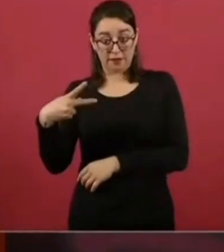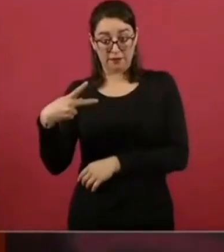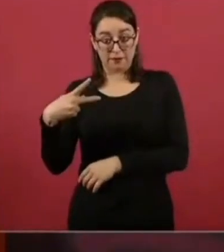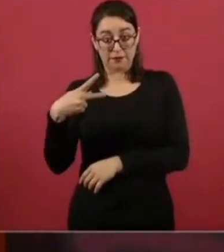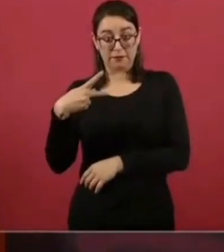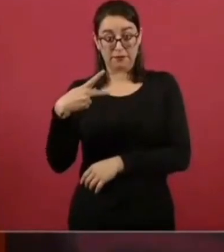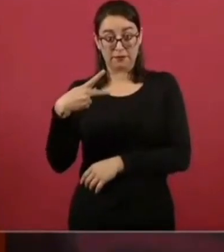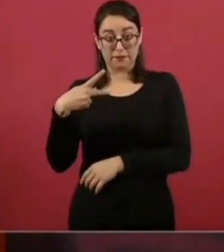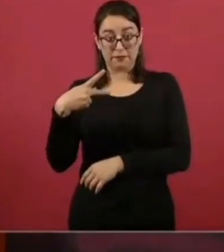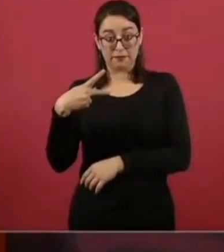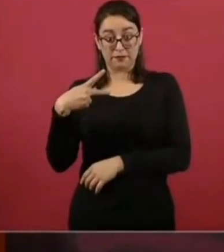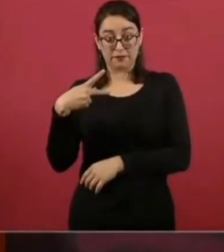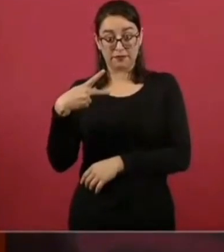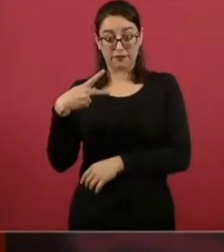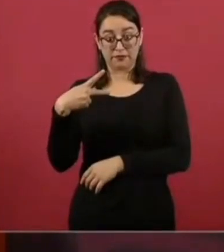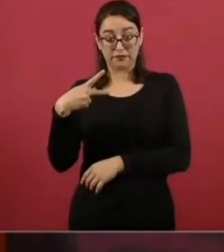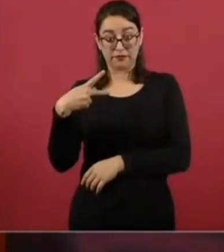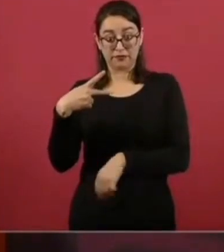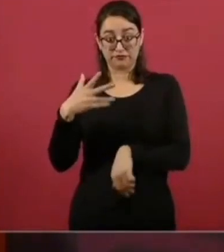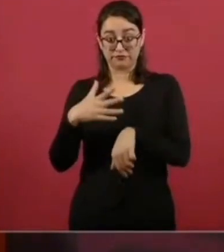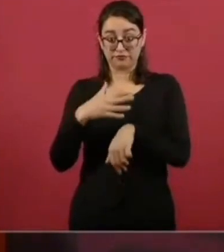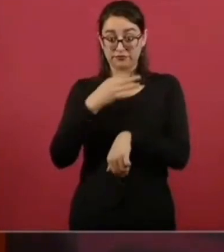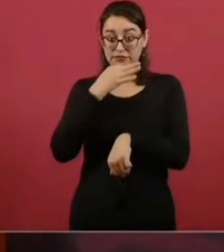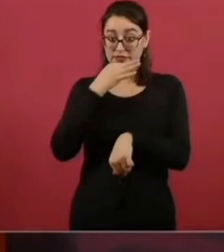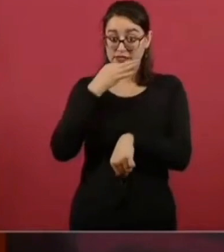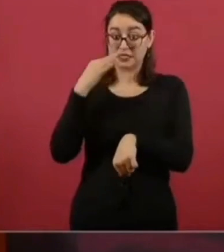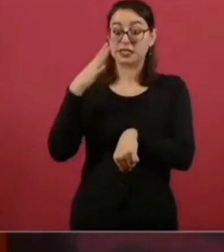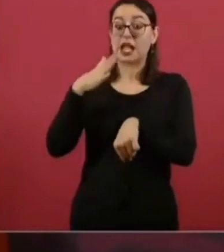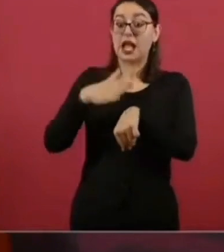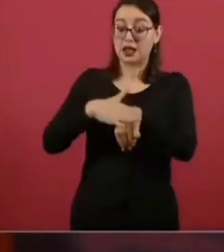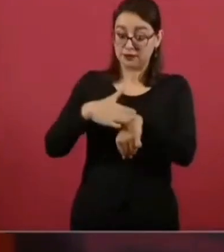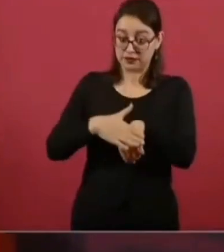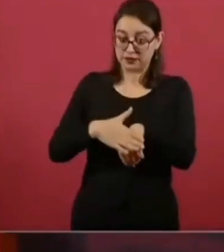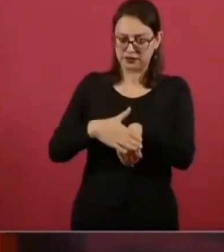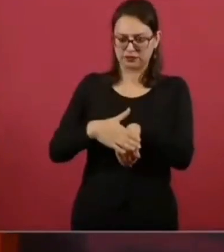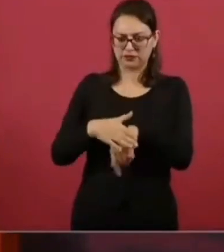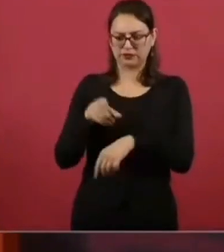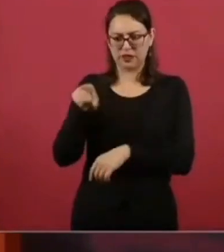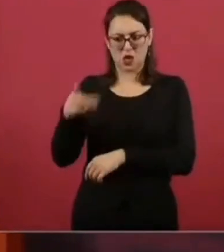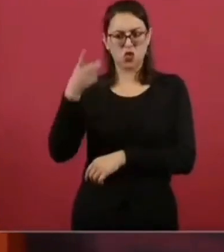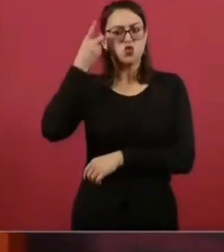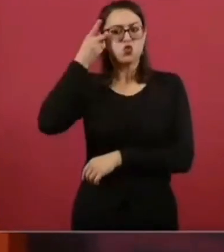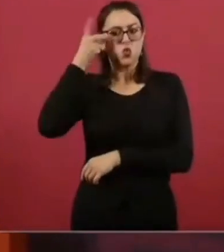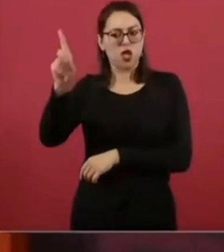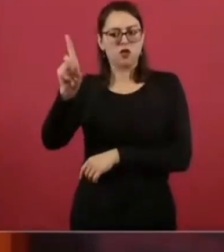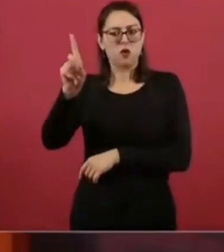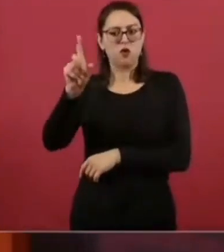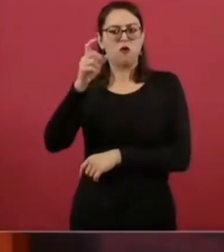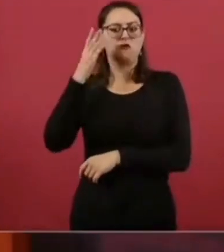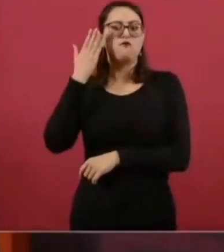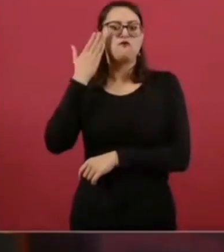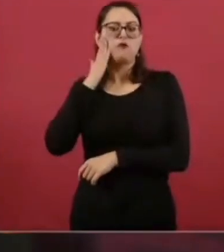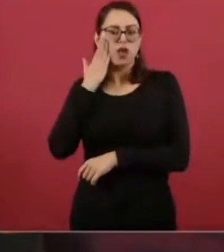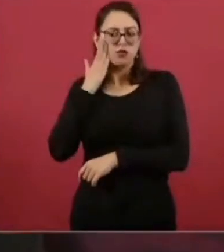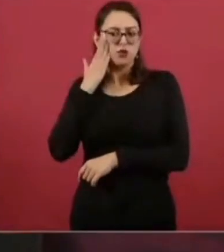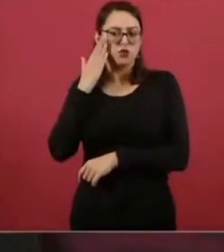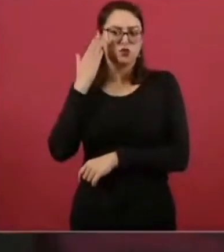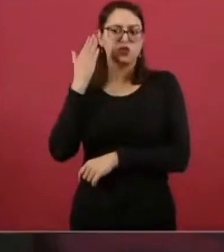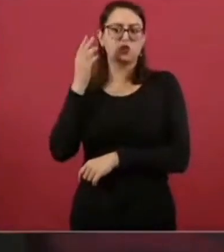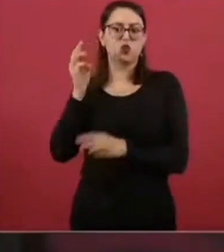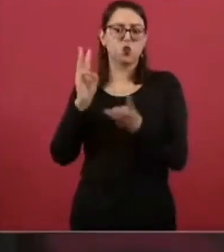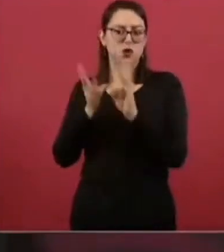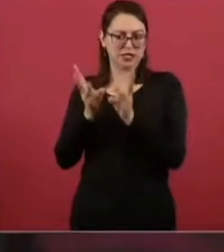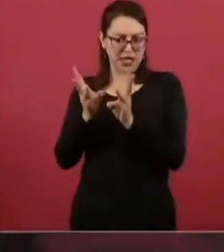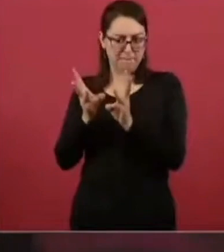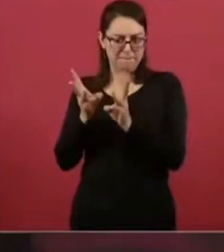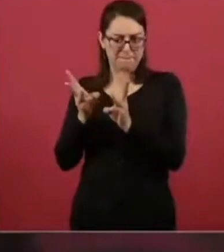¿Dónde meta? Sí, que ese parece también el dueño de Facebook. Sí.